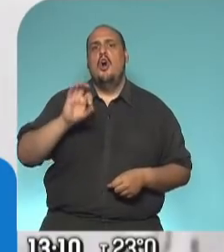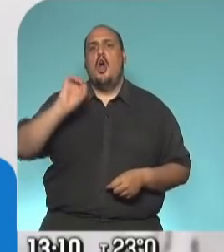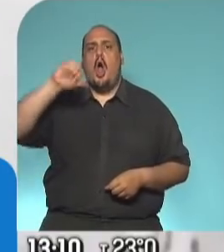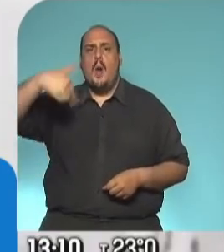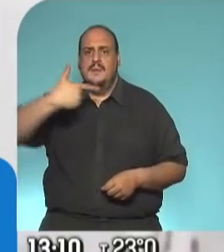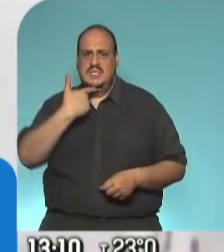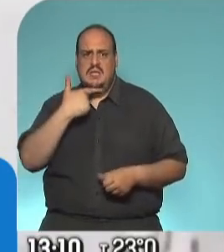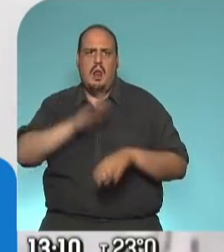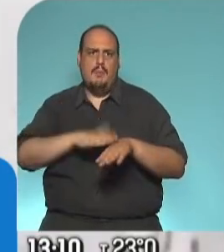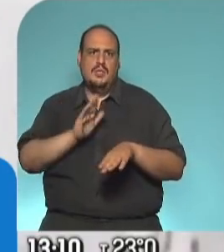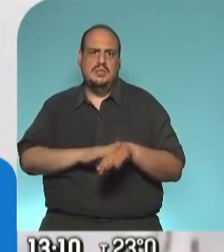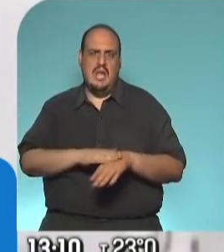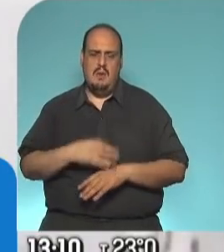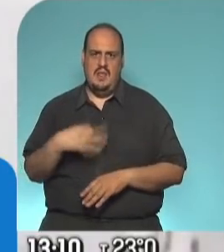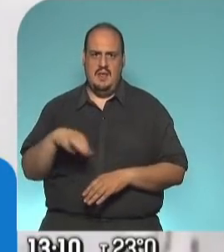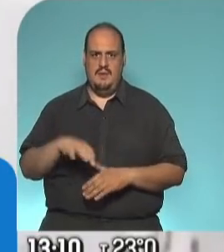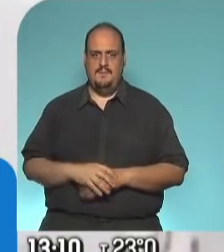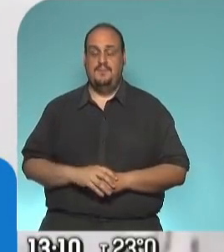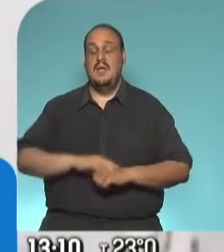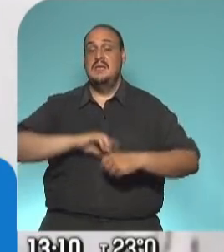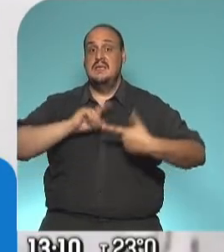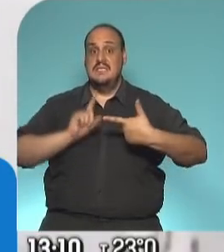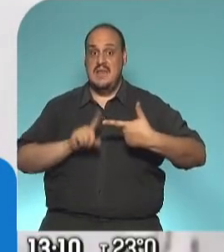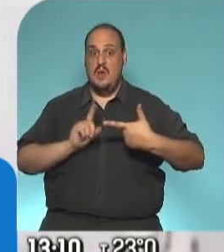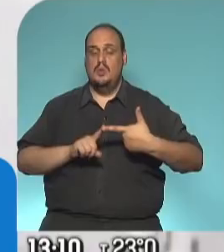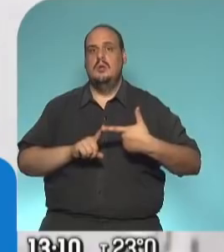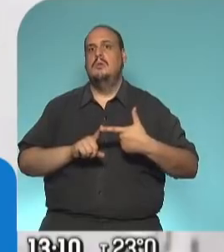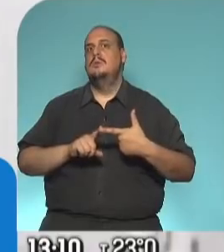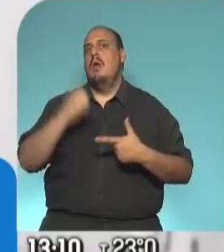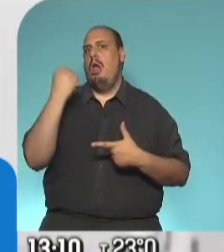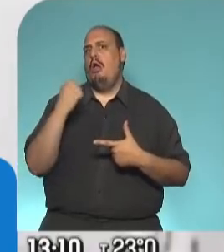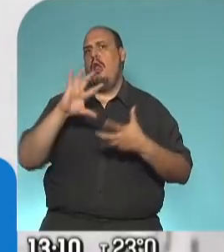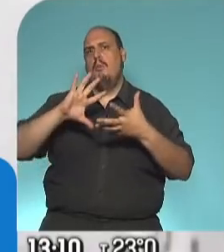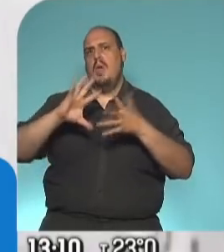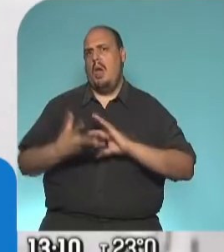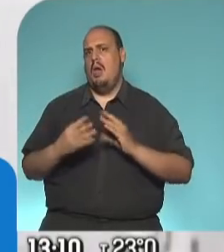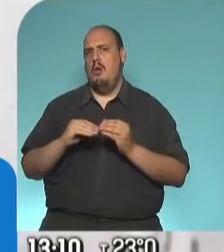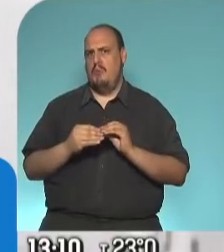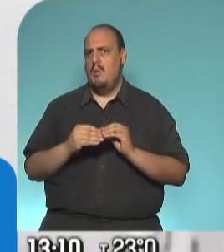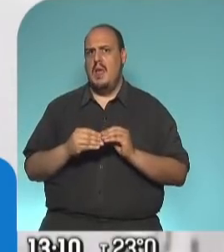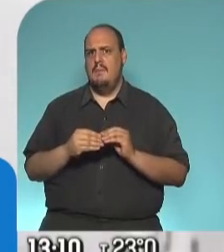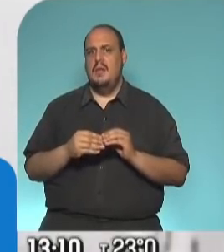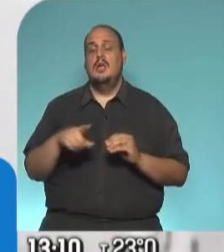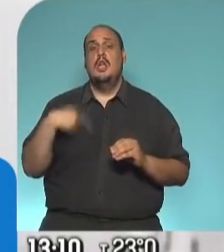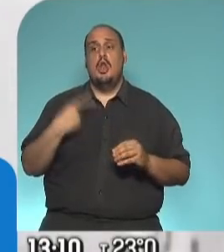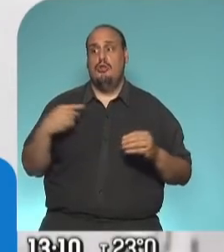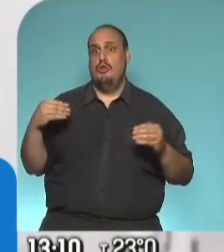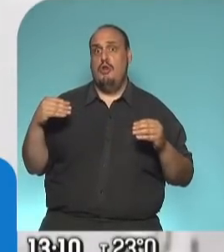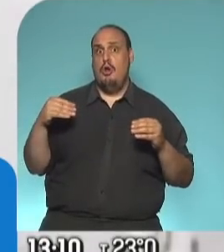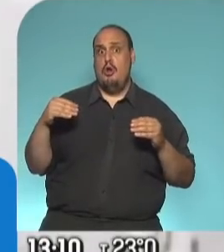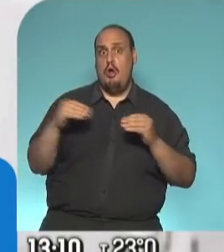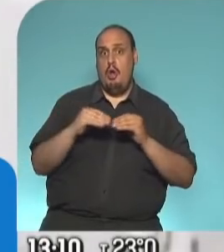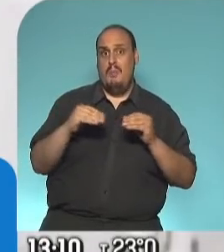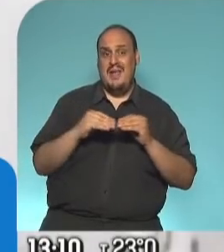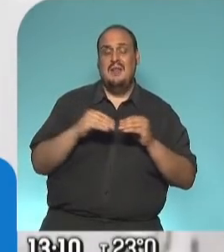Salud. Segundo, tenemos que enfrentar la crisis económica. Y nosotros con compañero Lucho, con compañero Álvaro, hemos aprendido en